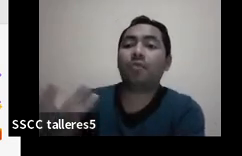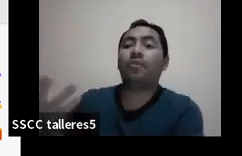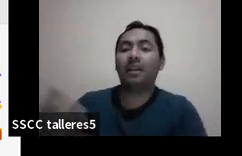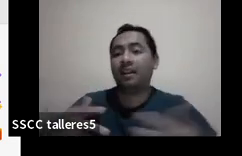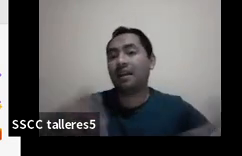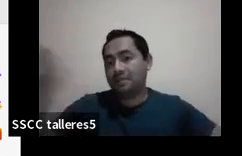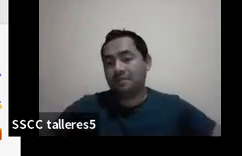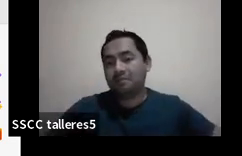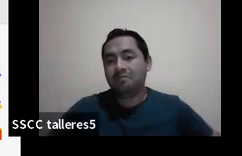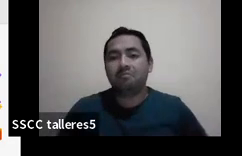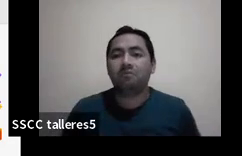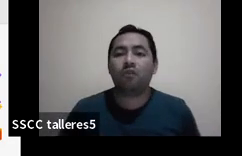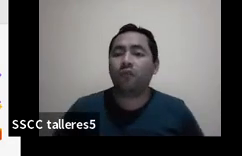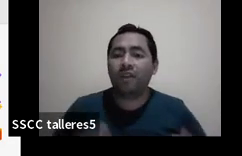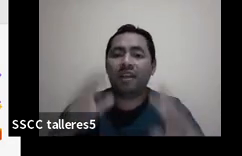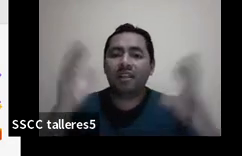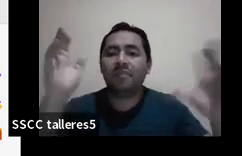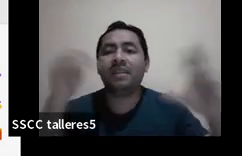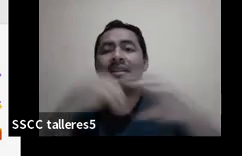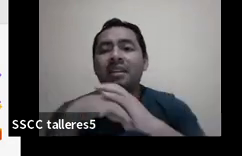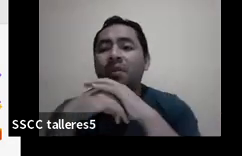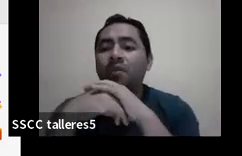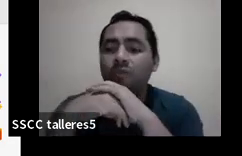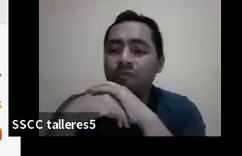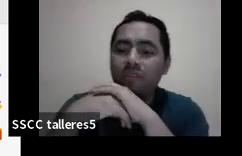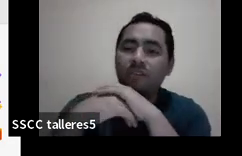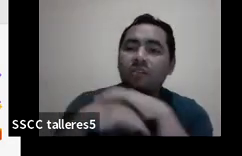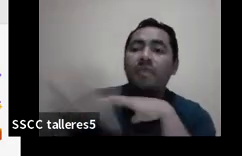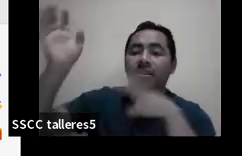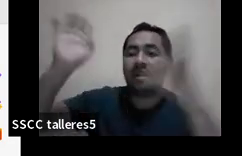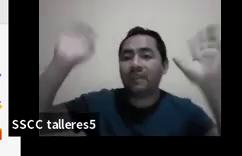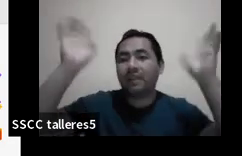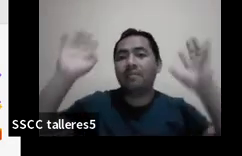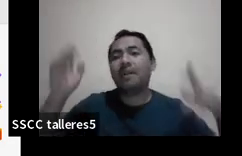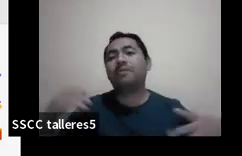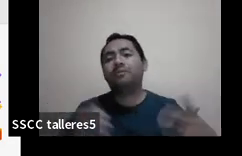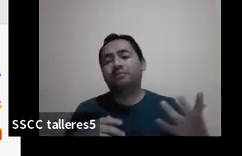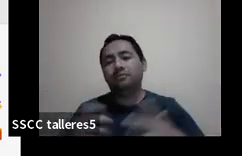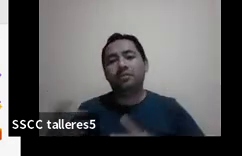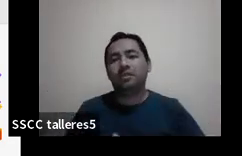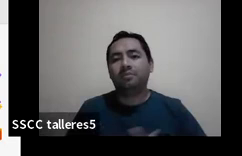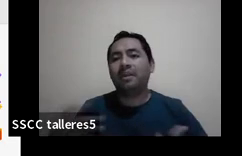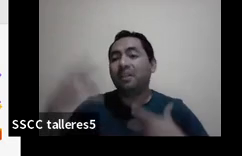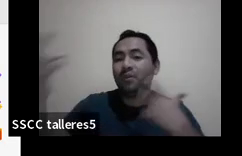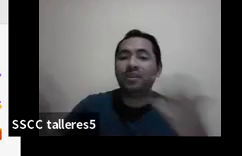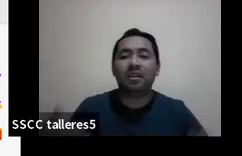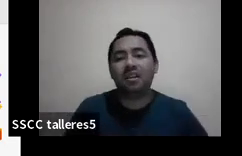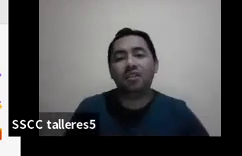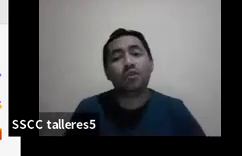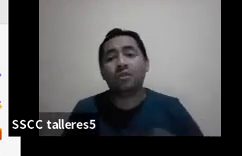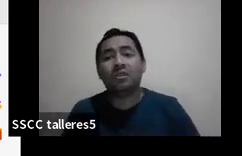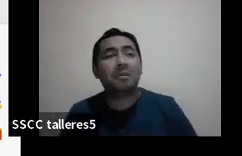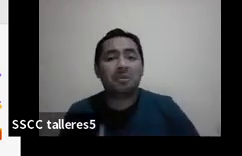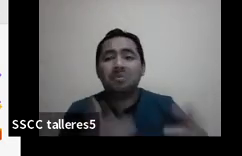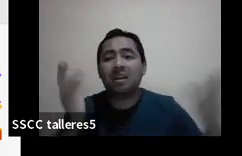hacer una pregunta en la clase, ¿no? ¿Cuándo fue la independencia del Perú? Y los compañeros levantan la mano y para responder,